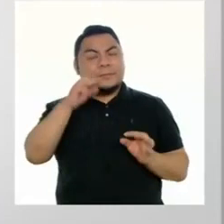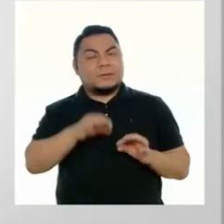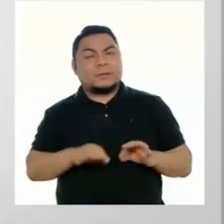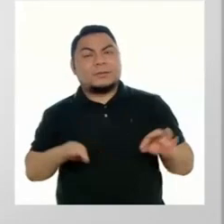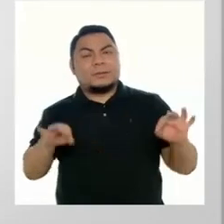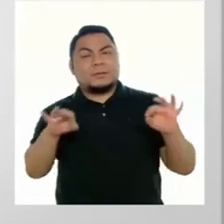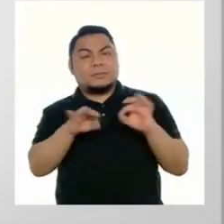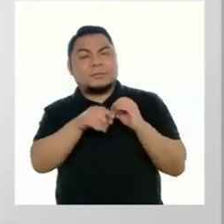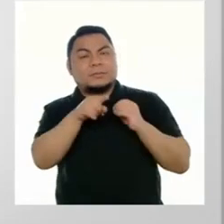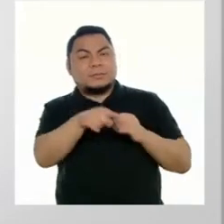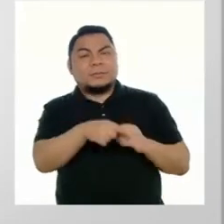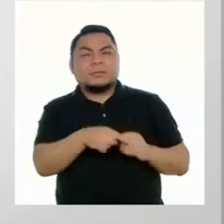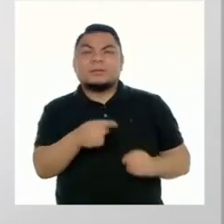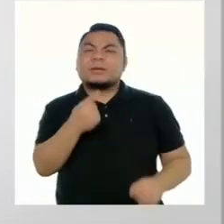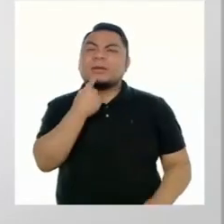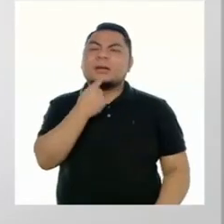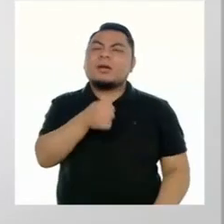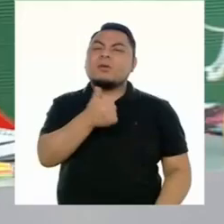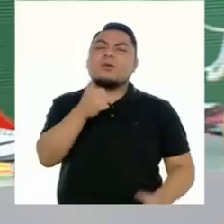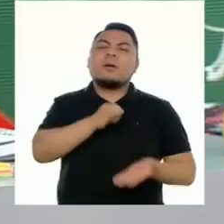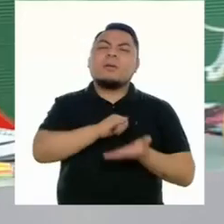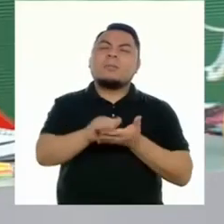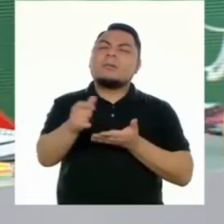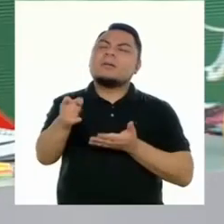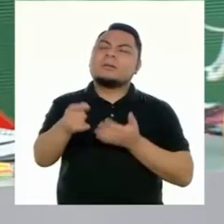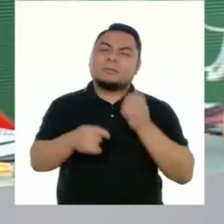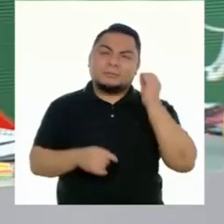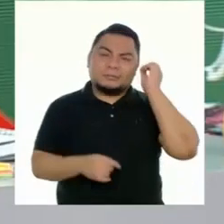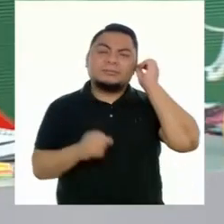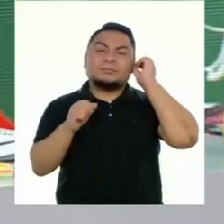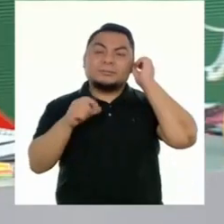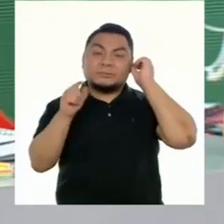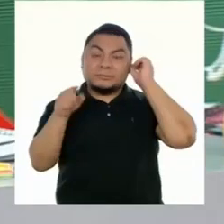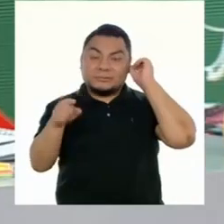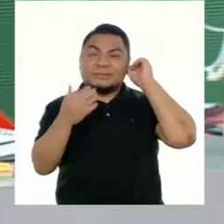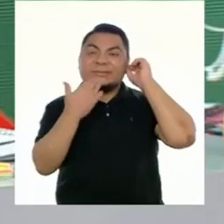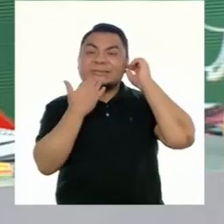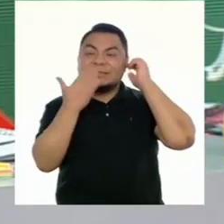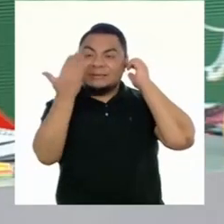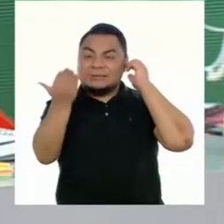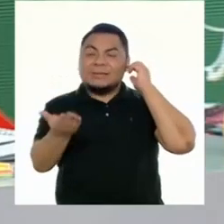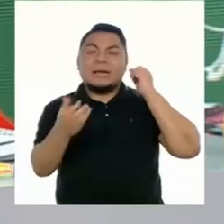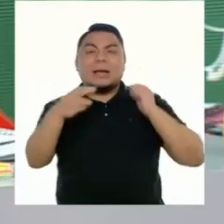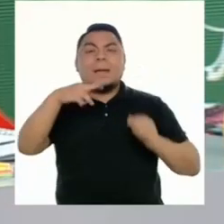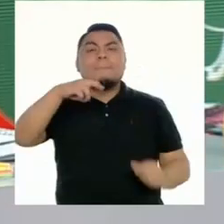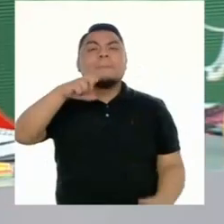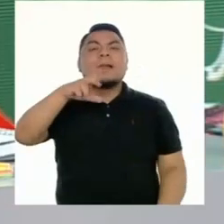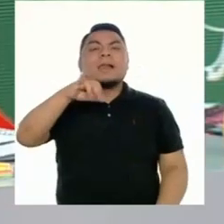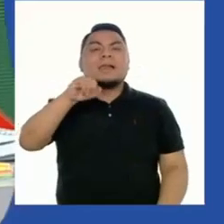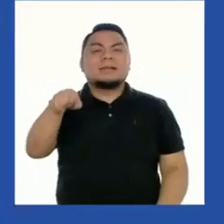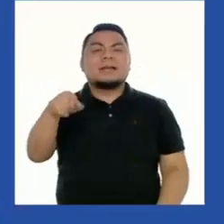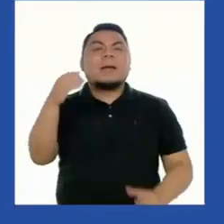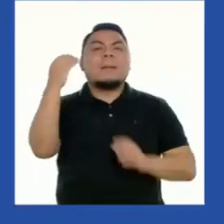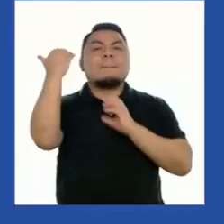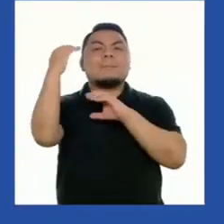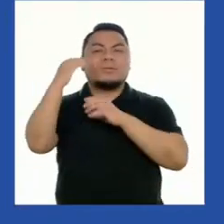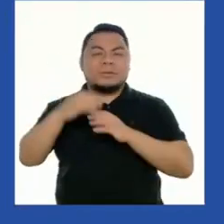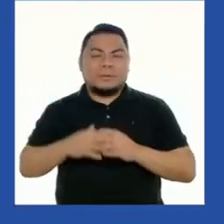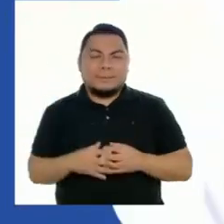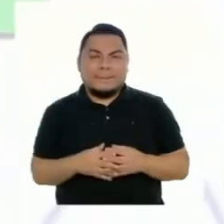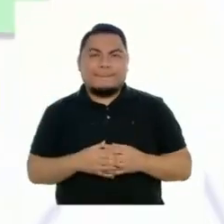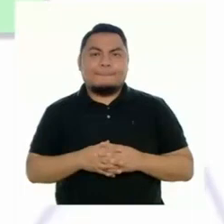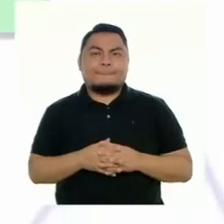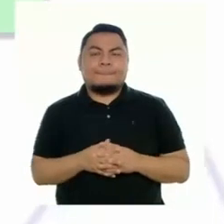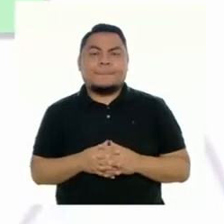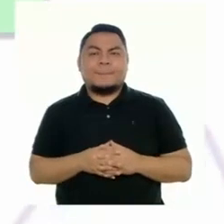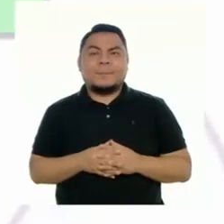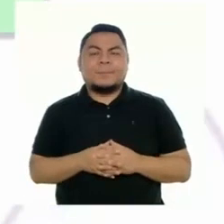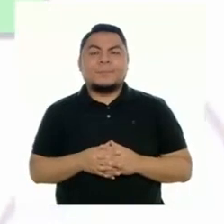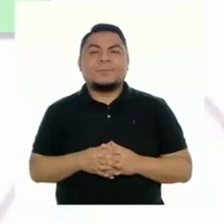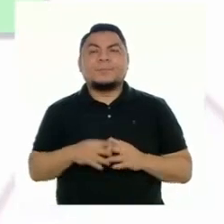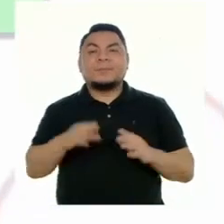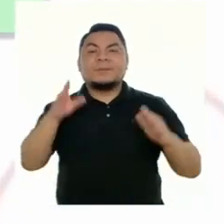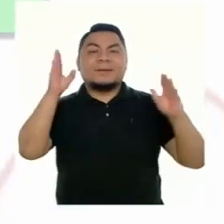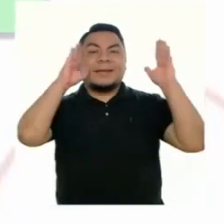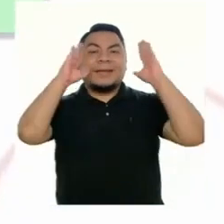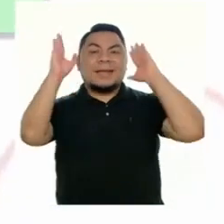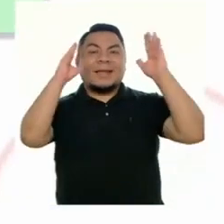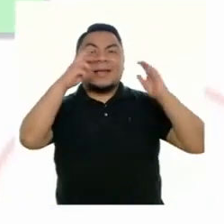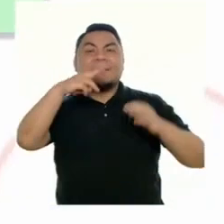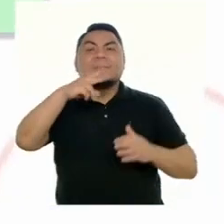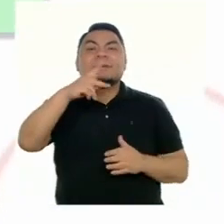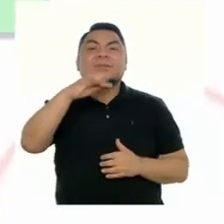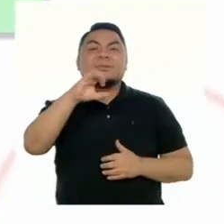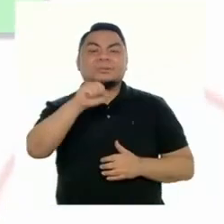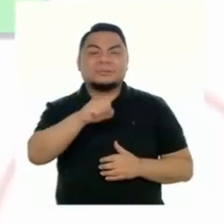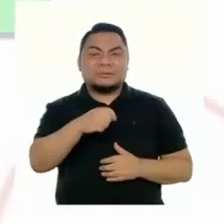importante. ¿Qué dice el otro mensaje? A ver, este viene de parte de Melanie, desde Piura. Hola,